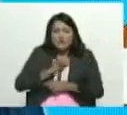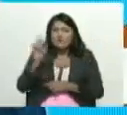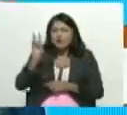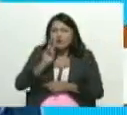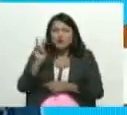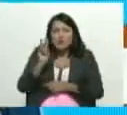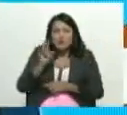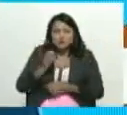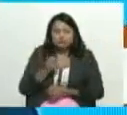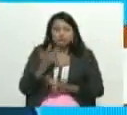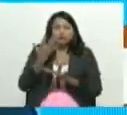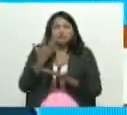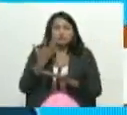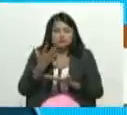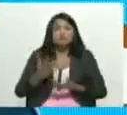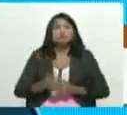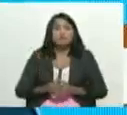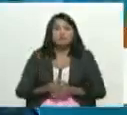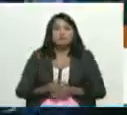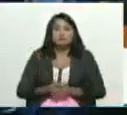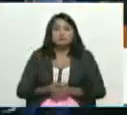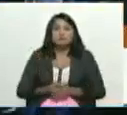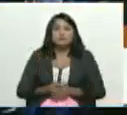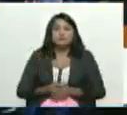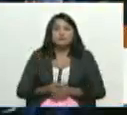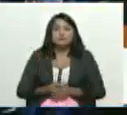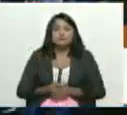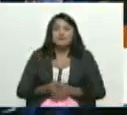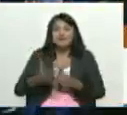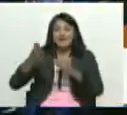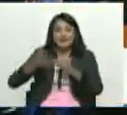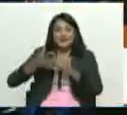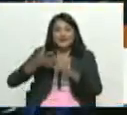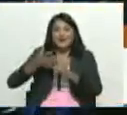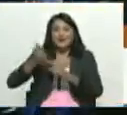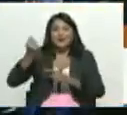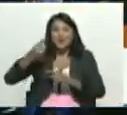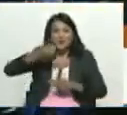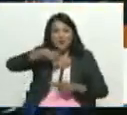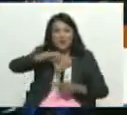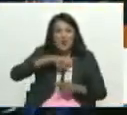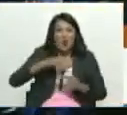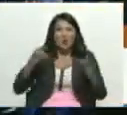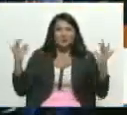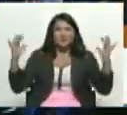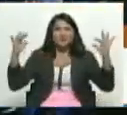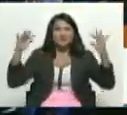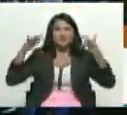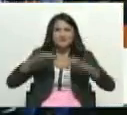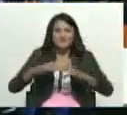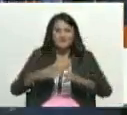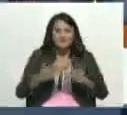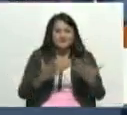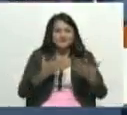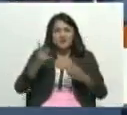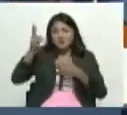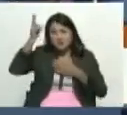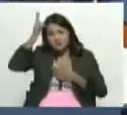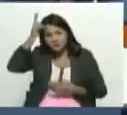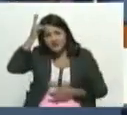de la venezolanalidad construye una poética donde por fin estamos todos y estamos todas los pueblos indígenas